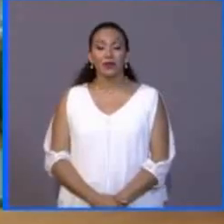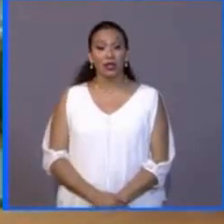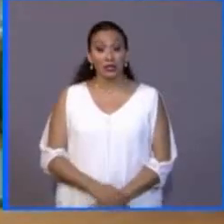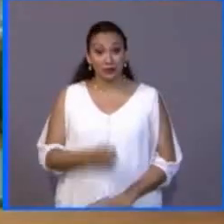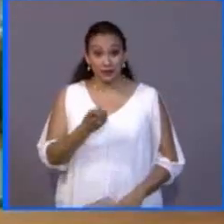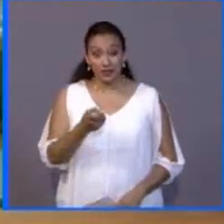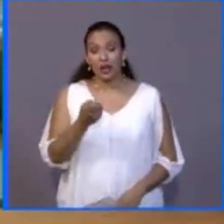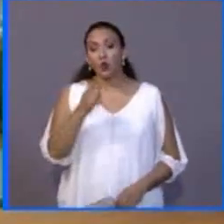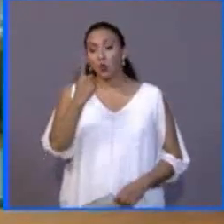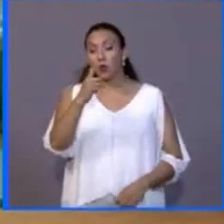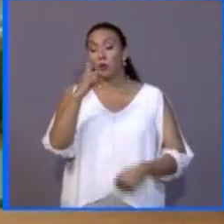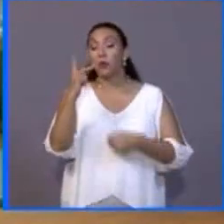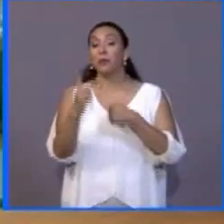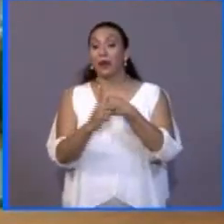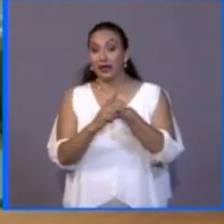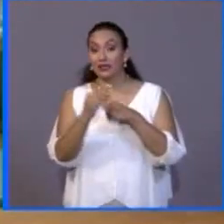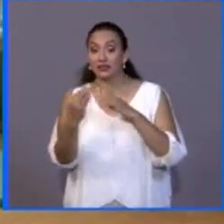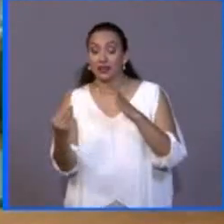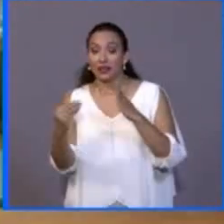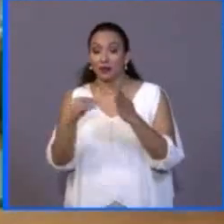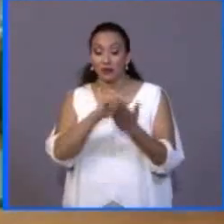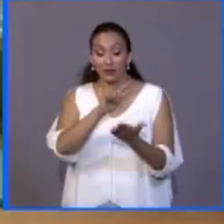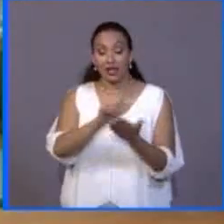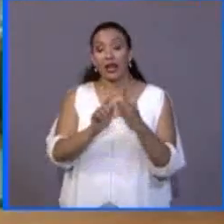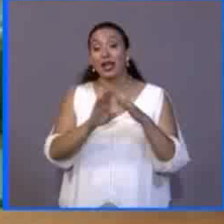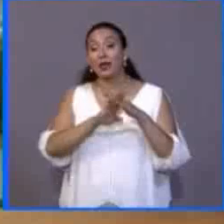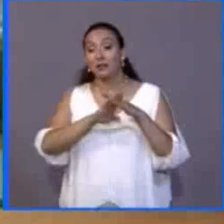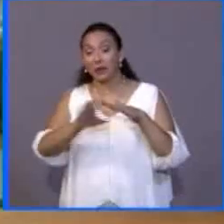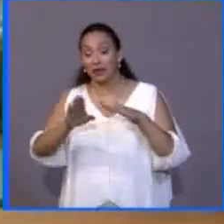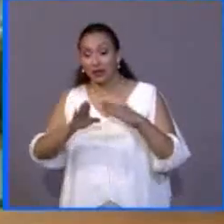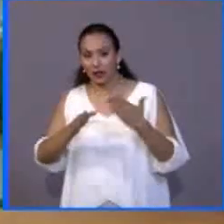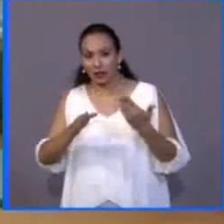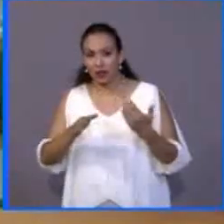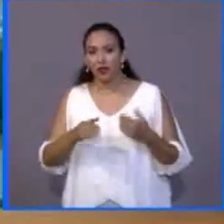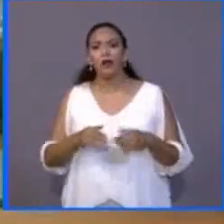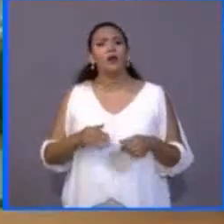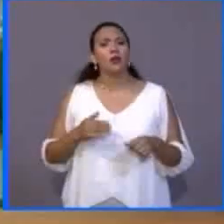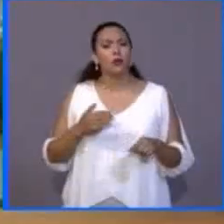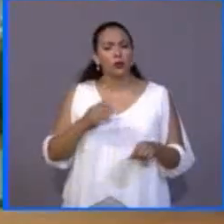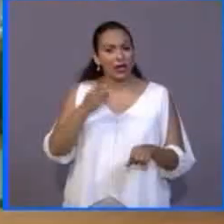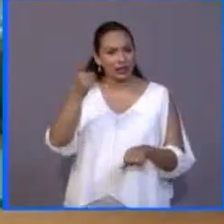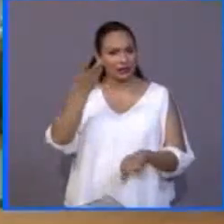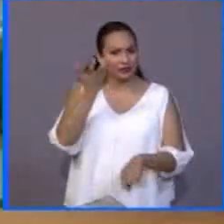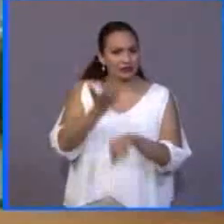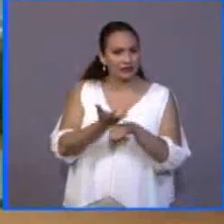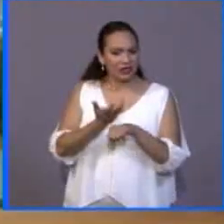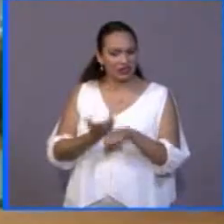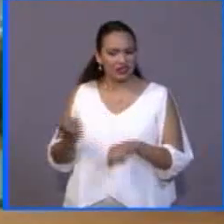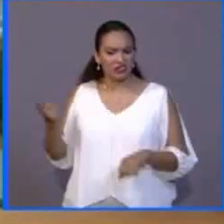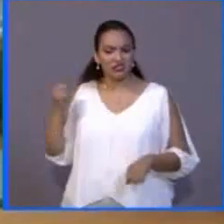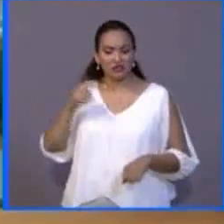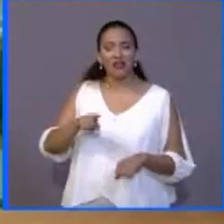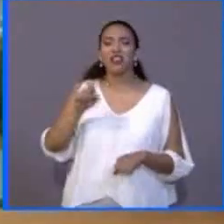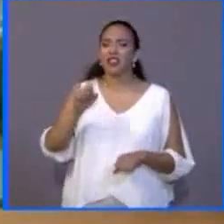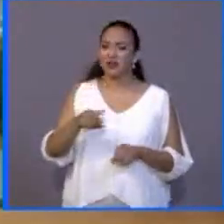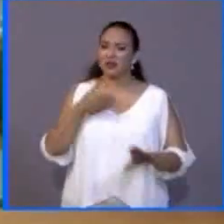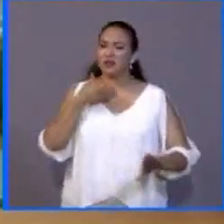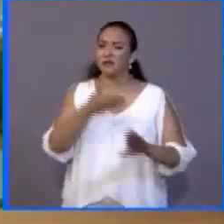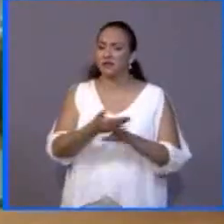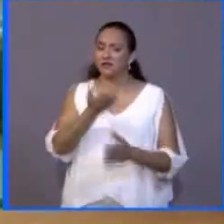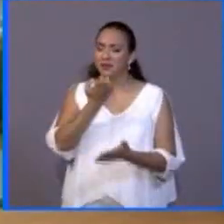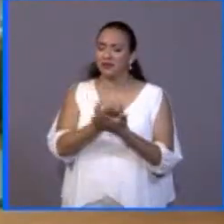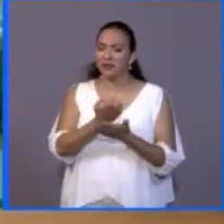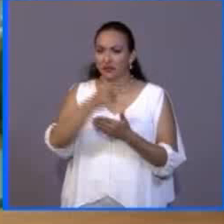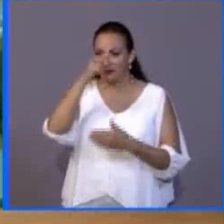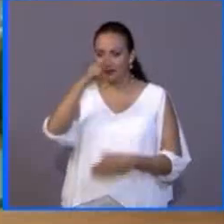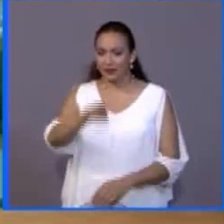Y justamente un país que implementó una política migratoria severa contra los connacionales, Estados Unidos, también está afectando la